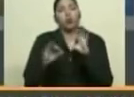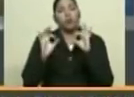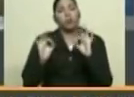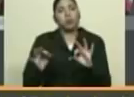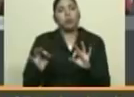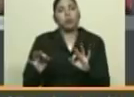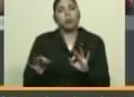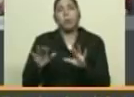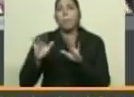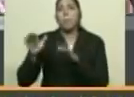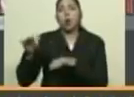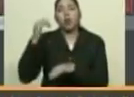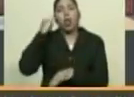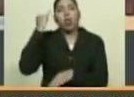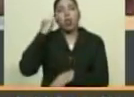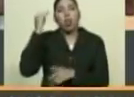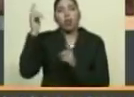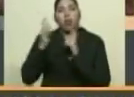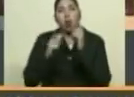Era Carrizales el comandante aquí.